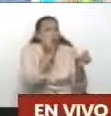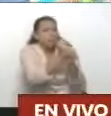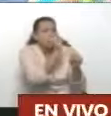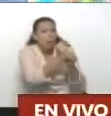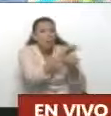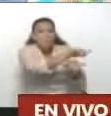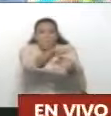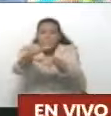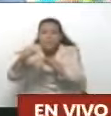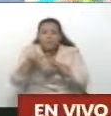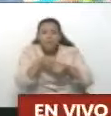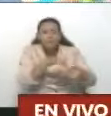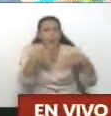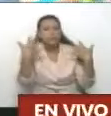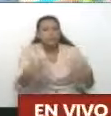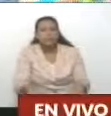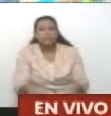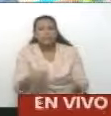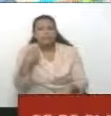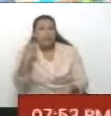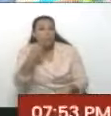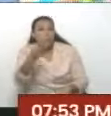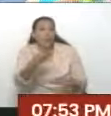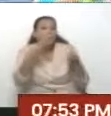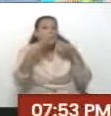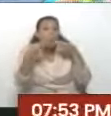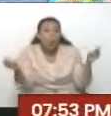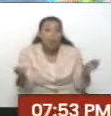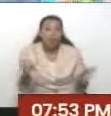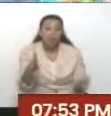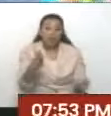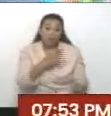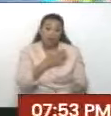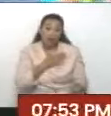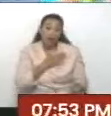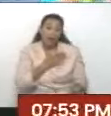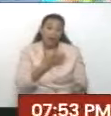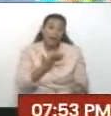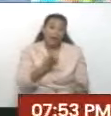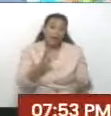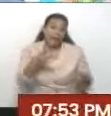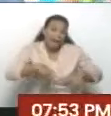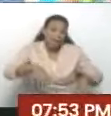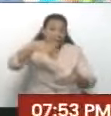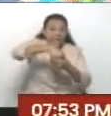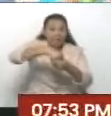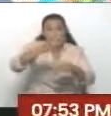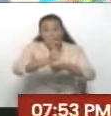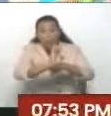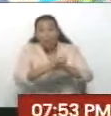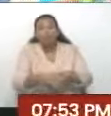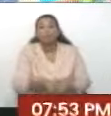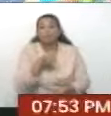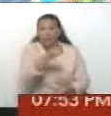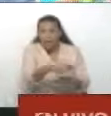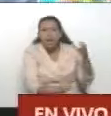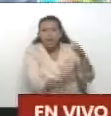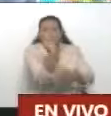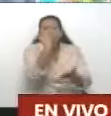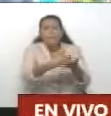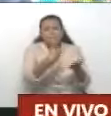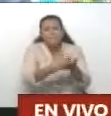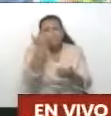misma concepción de la política pública nuestra, acercar nuestras instituciones. Ahí nacieron varias